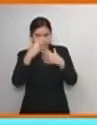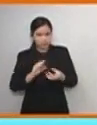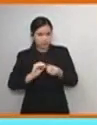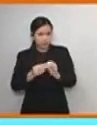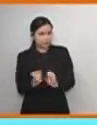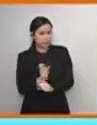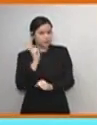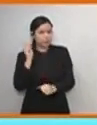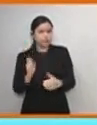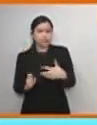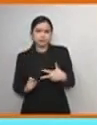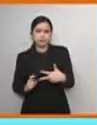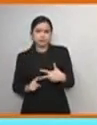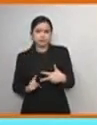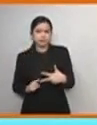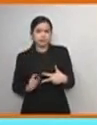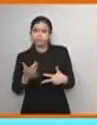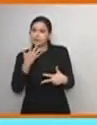tercer y decisivo número ganador.